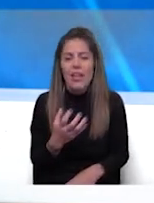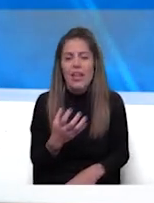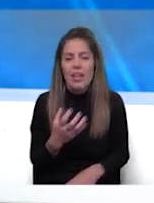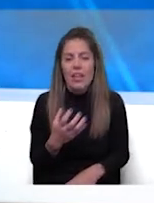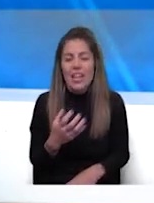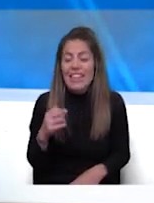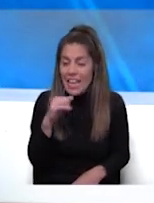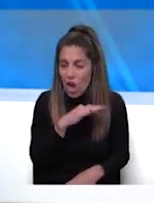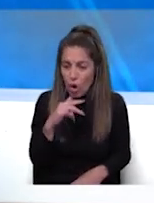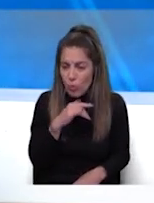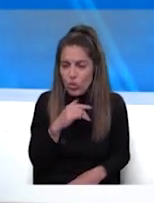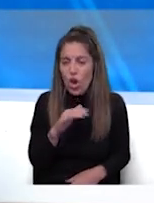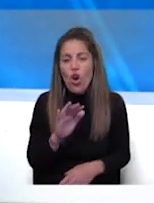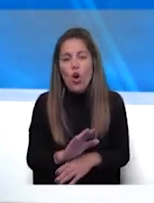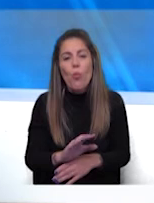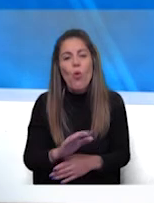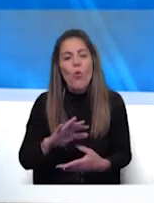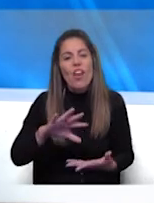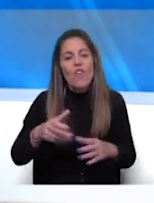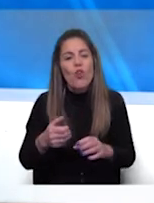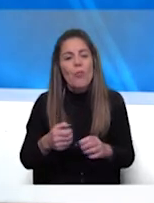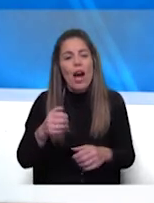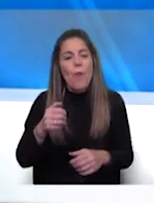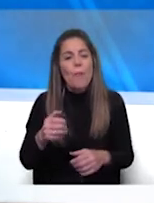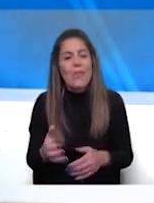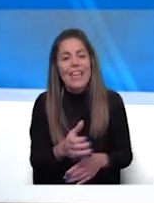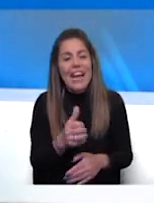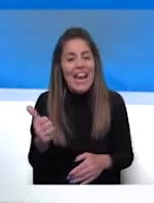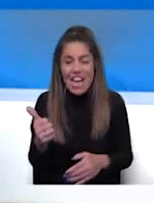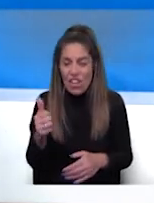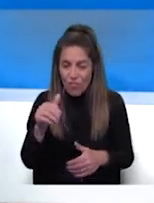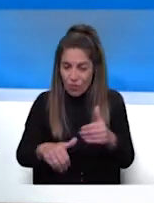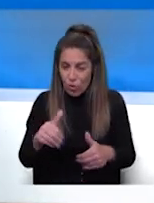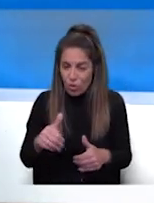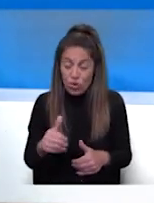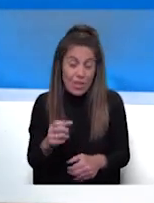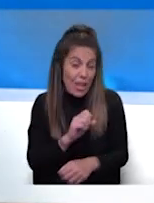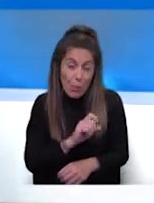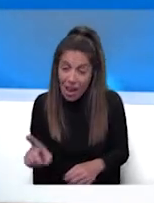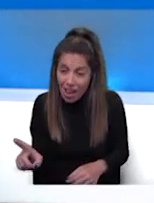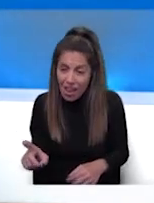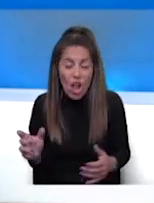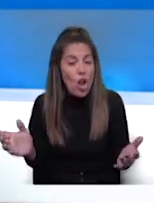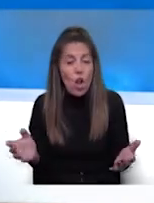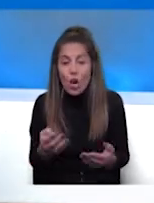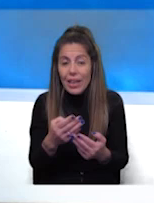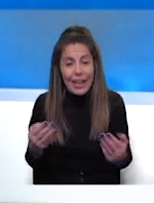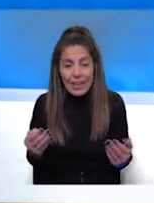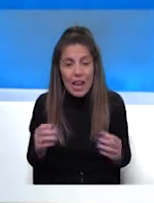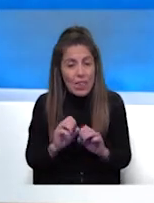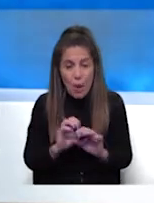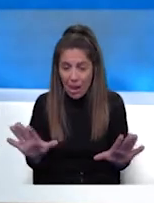la corrupción como una bandera electoral para ganar votos, es terrible. Y lo que genera es más